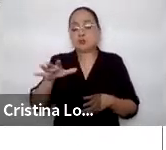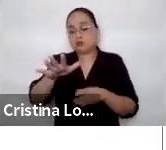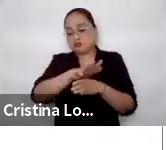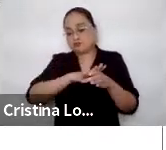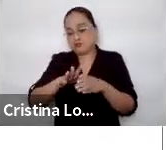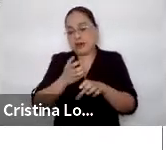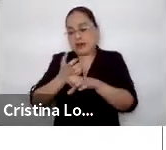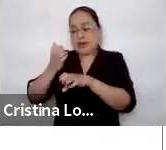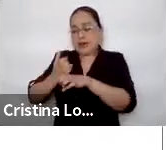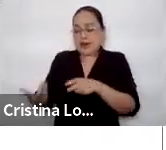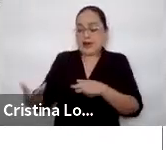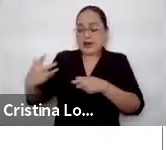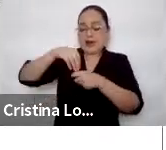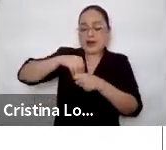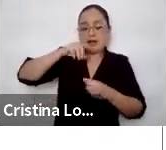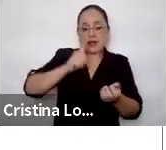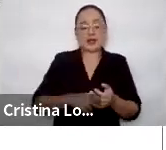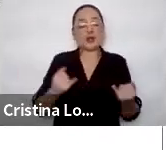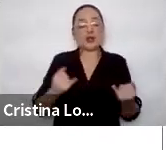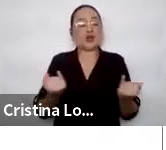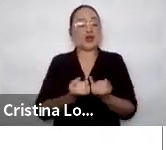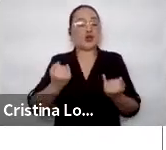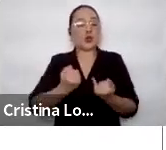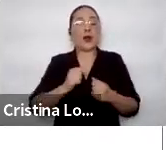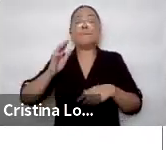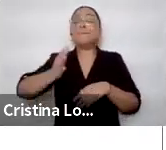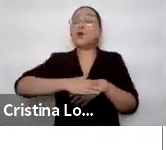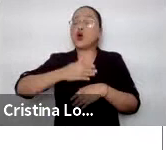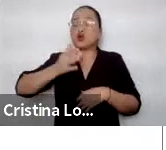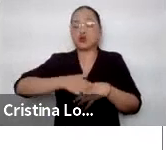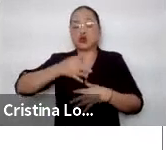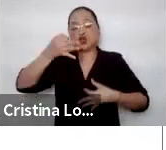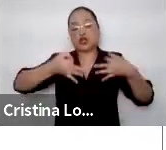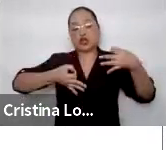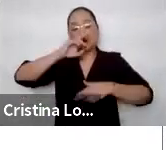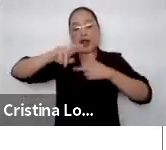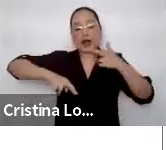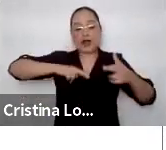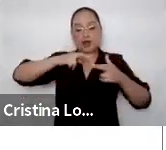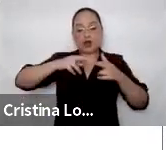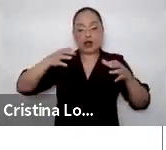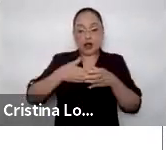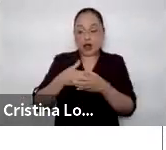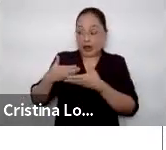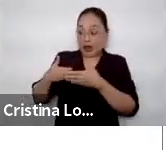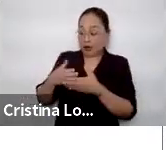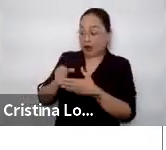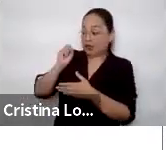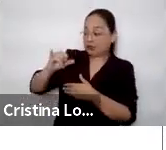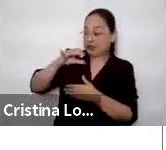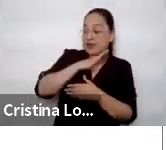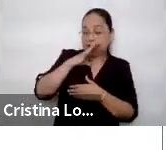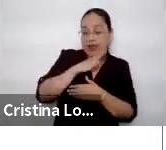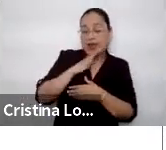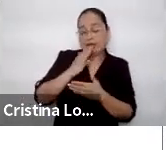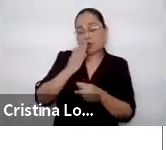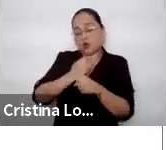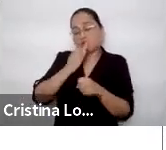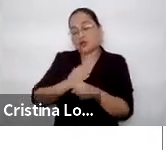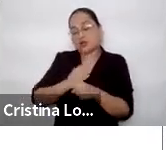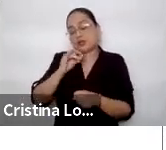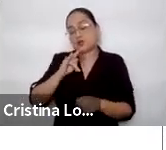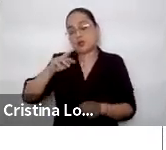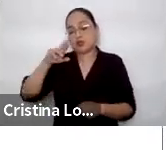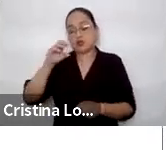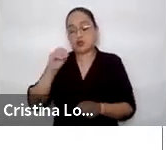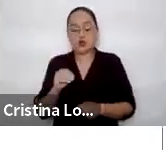los plenos regionales en su momento y que actualmente los que sí están funcionando son los plenos de circuito. Para los plenos de